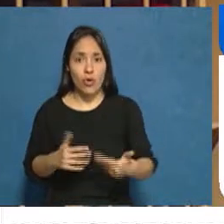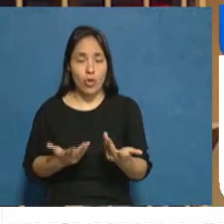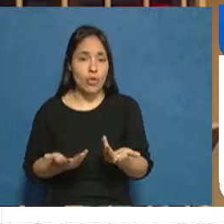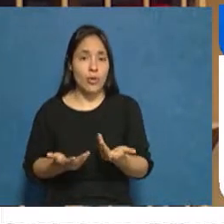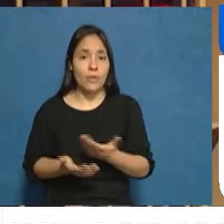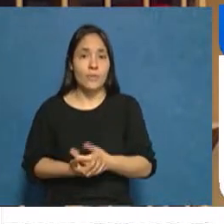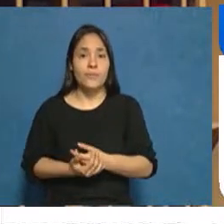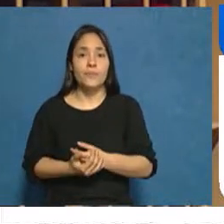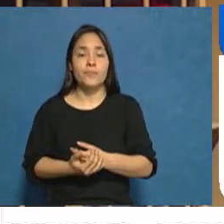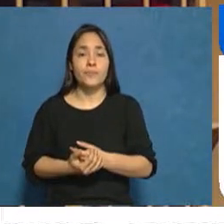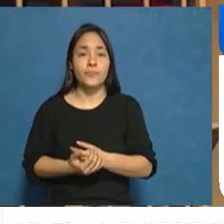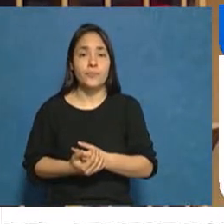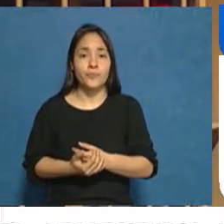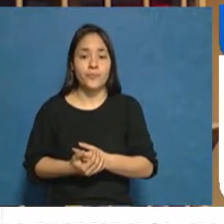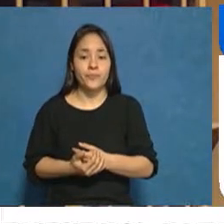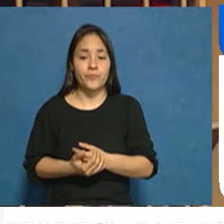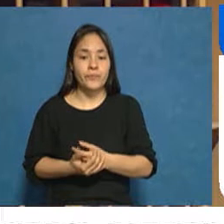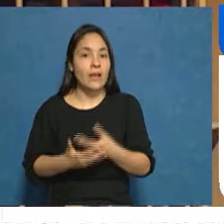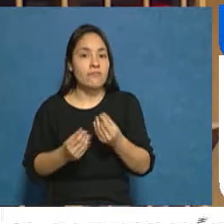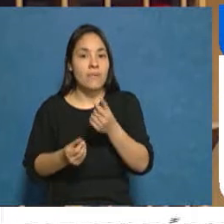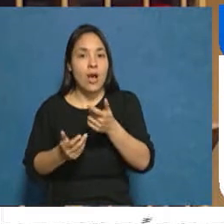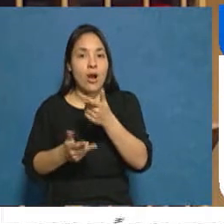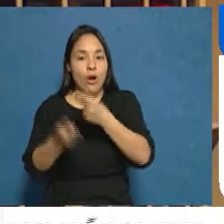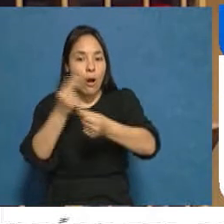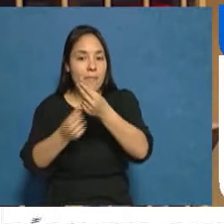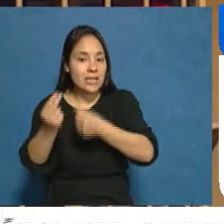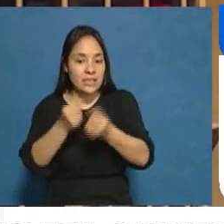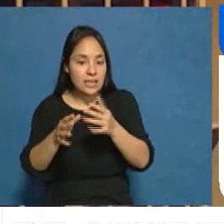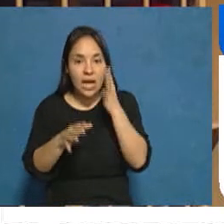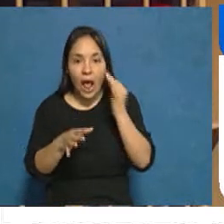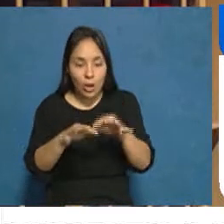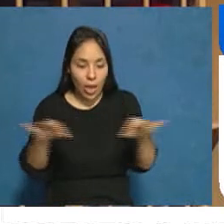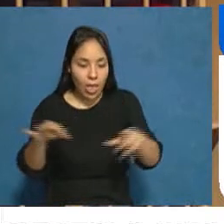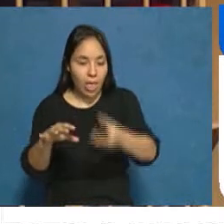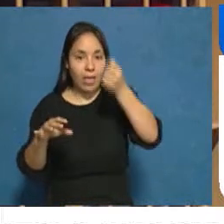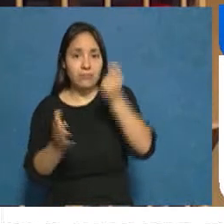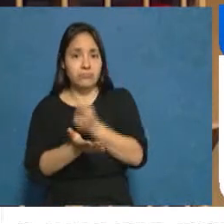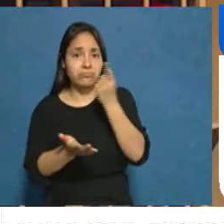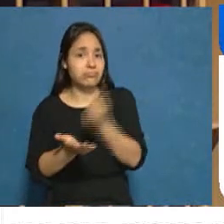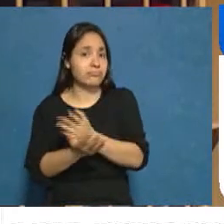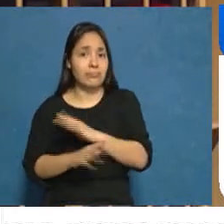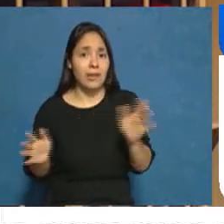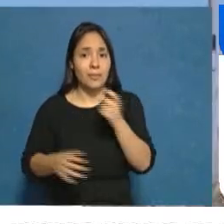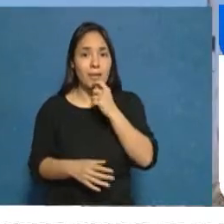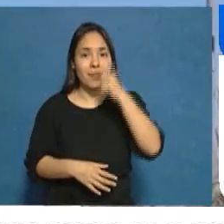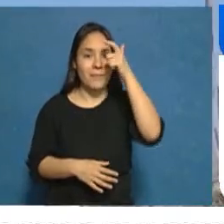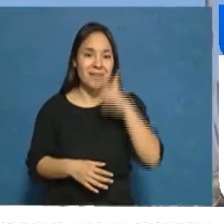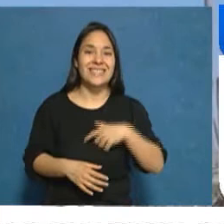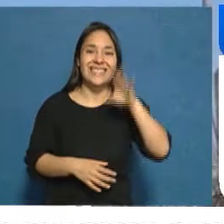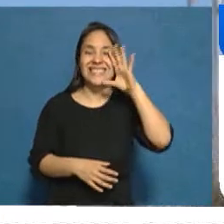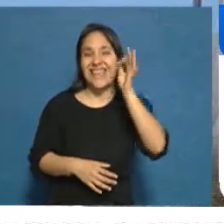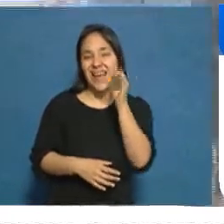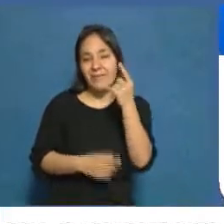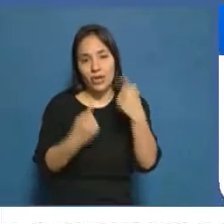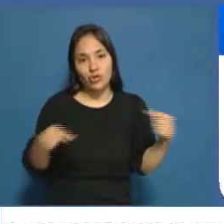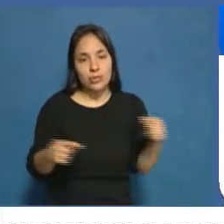decir, si vos no tenés que comercializar, salvo que sea alguna persona que tenga infraestructura. Hoy